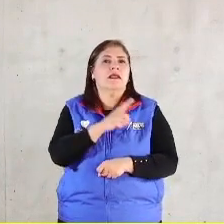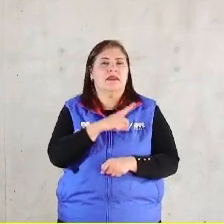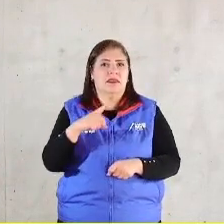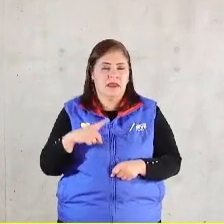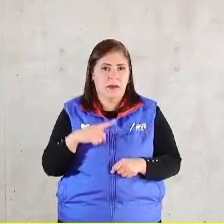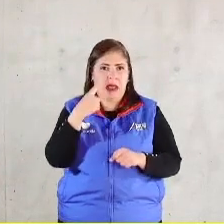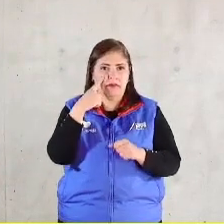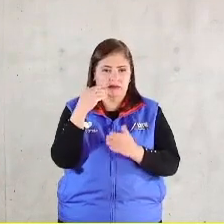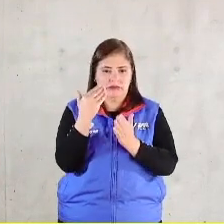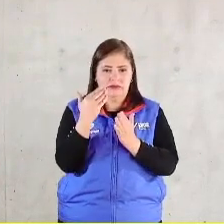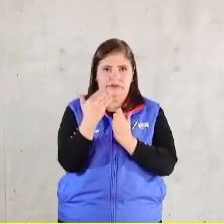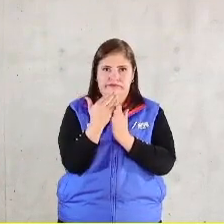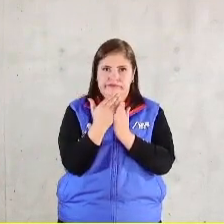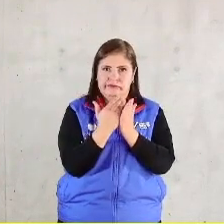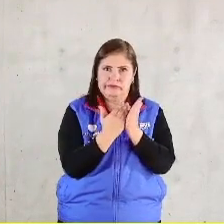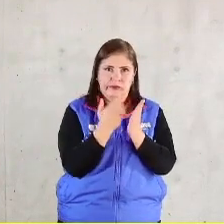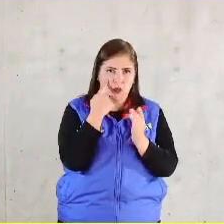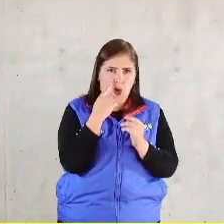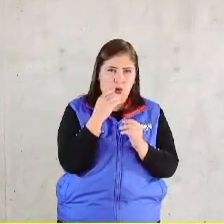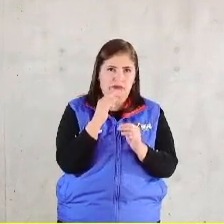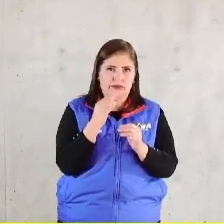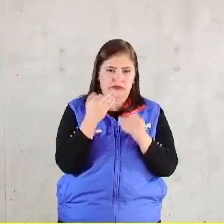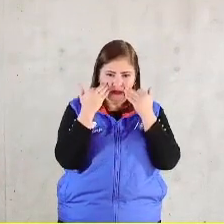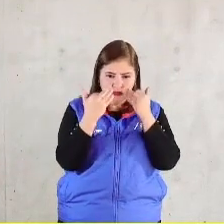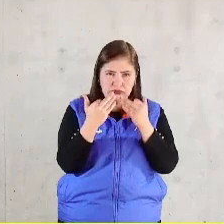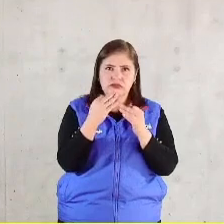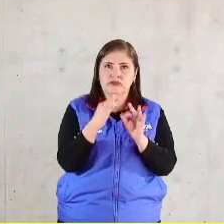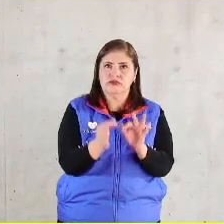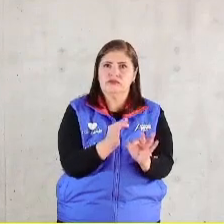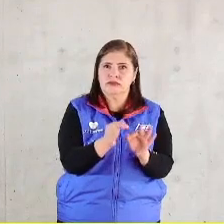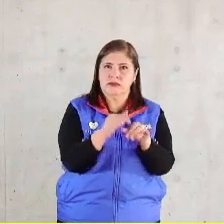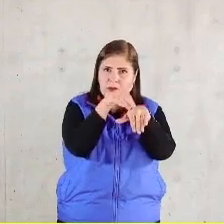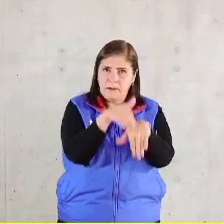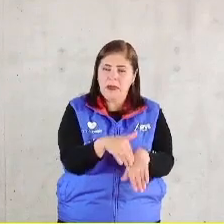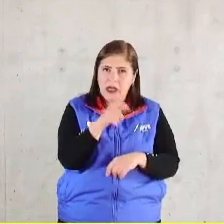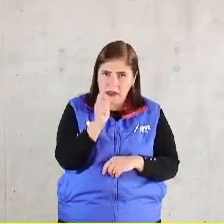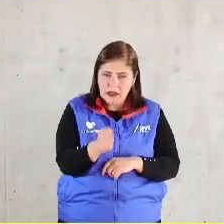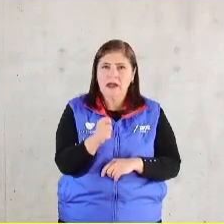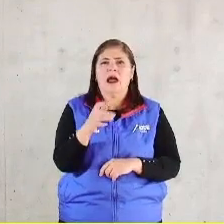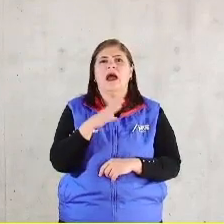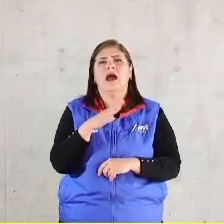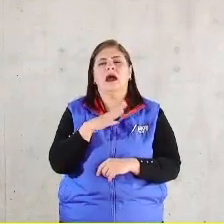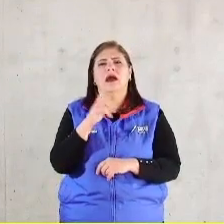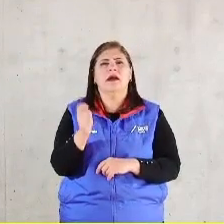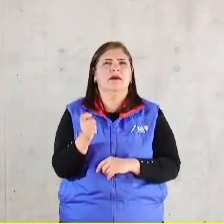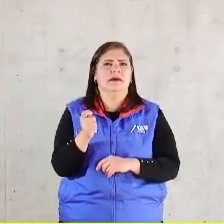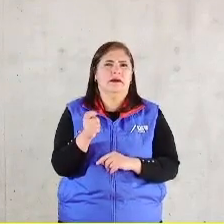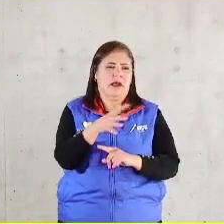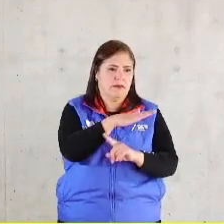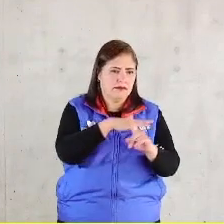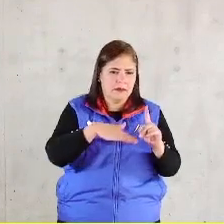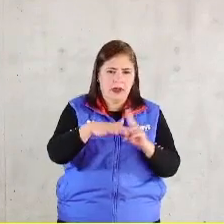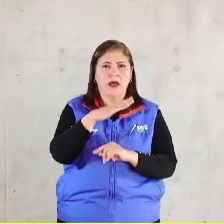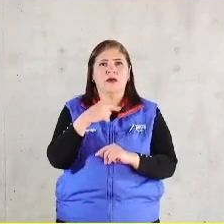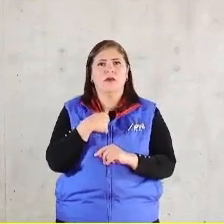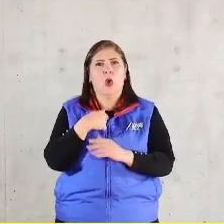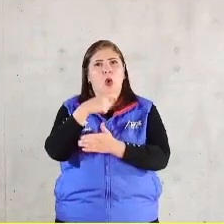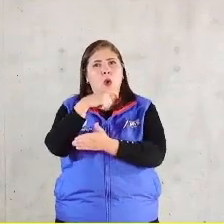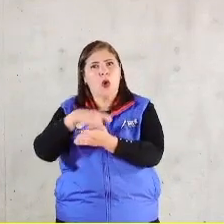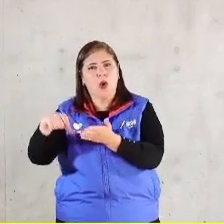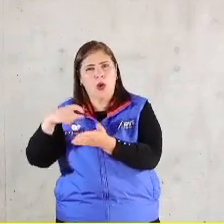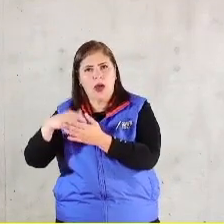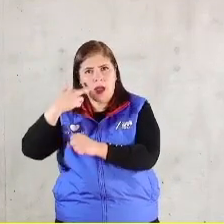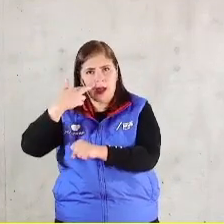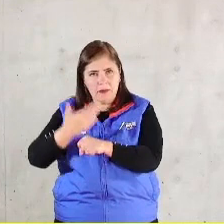cumplimiento de evidencias, ¿sí? Pero hay ámbitos y subámbitos. En este caso, el ámbito de consumo responsable está a un